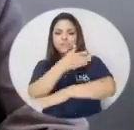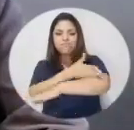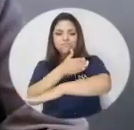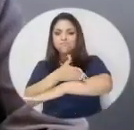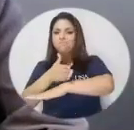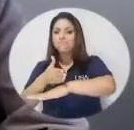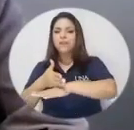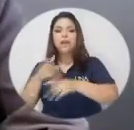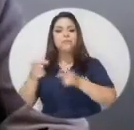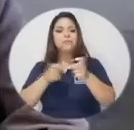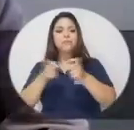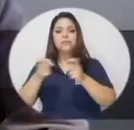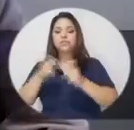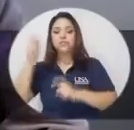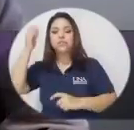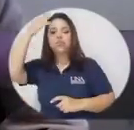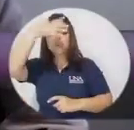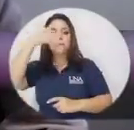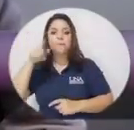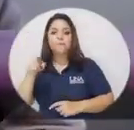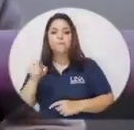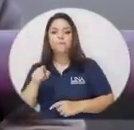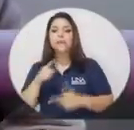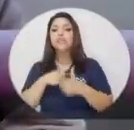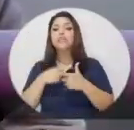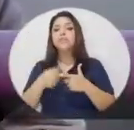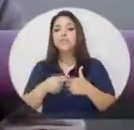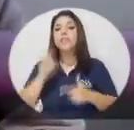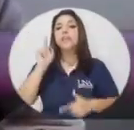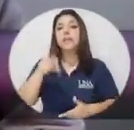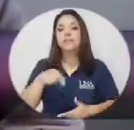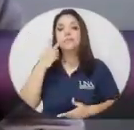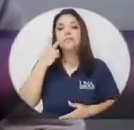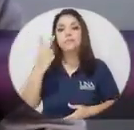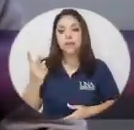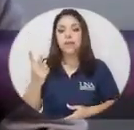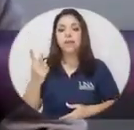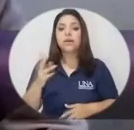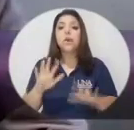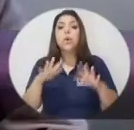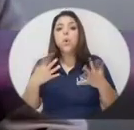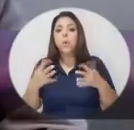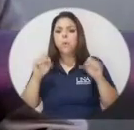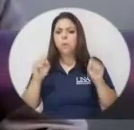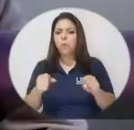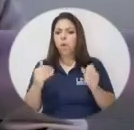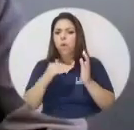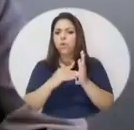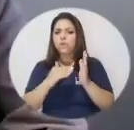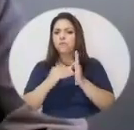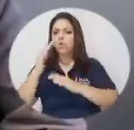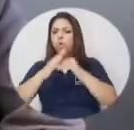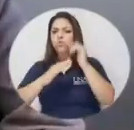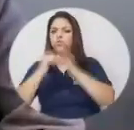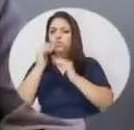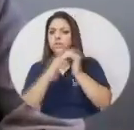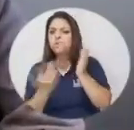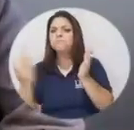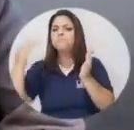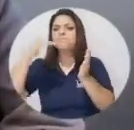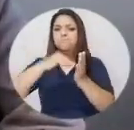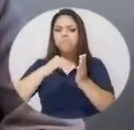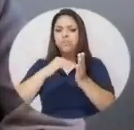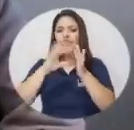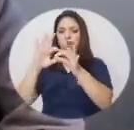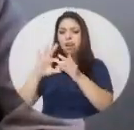este desgaste y en este distanciamiento en la administración Trump. Y que eso, por ejemplo, tendríamos que ver cómo se podrían reconstruir